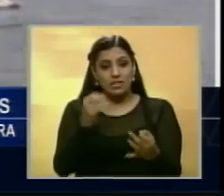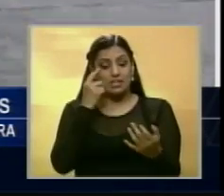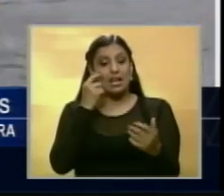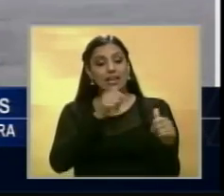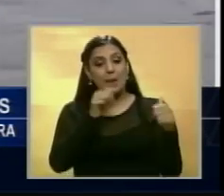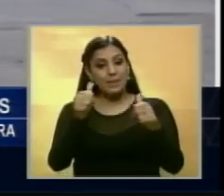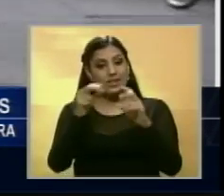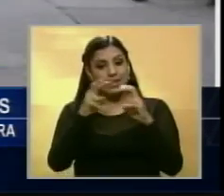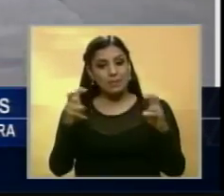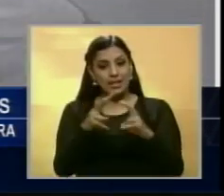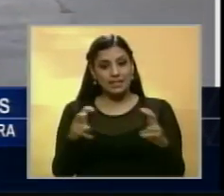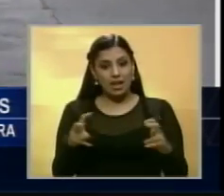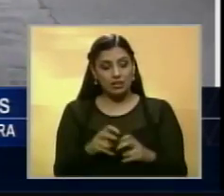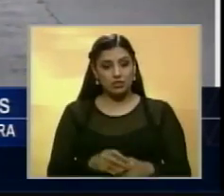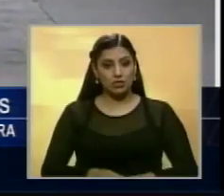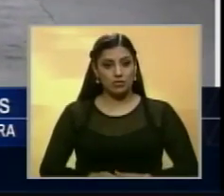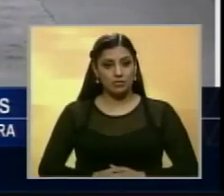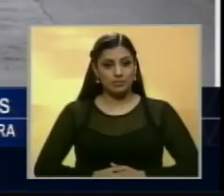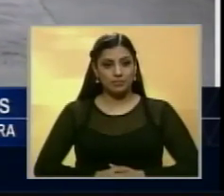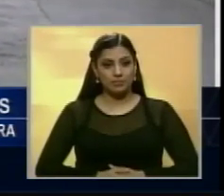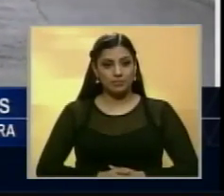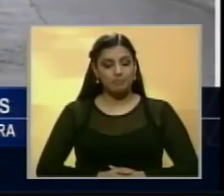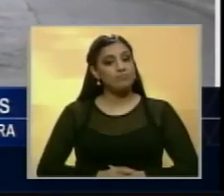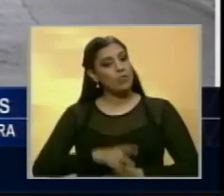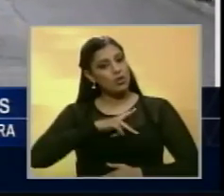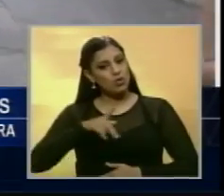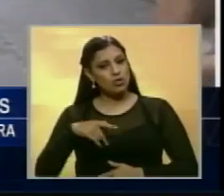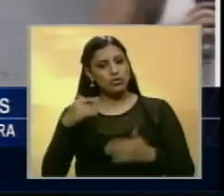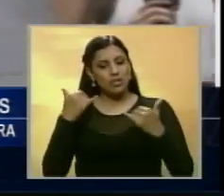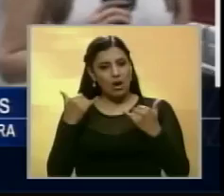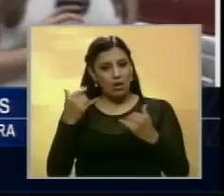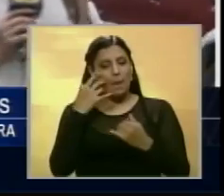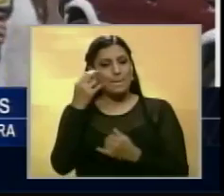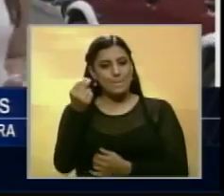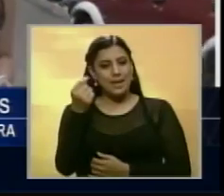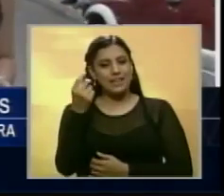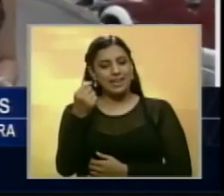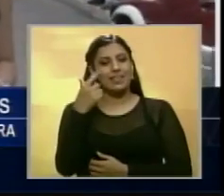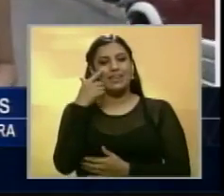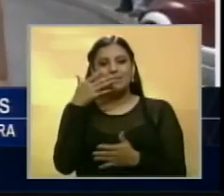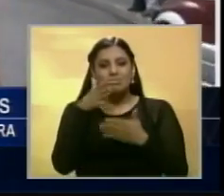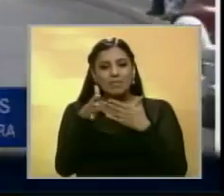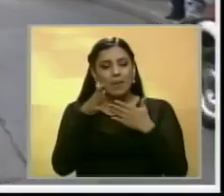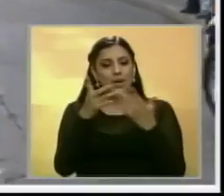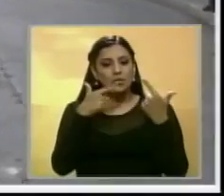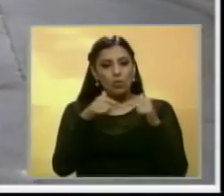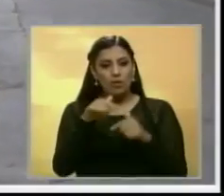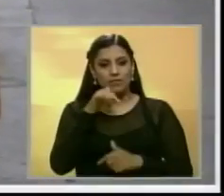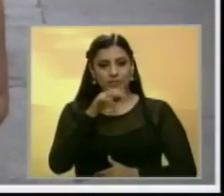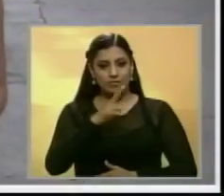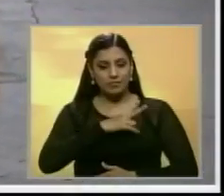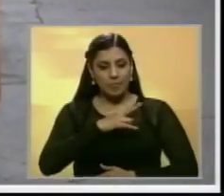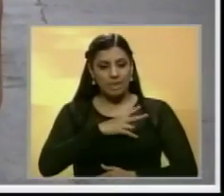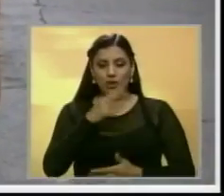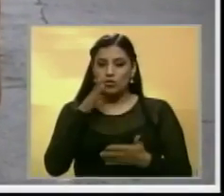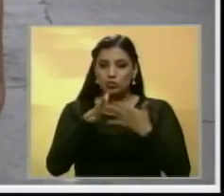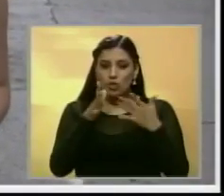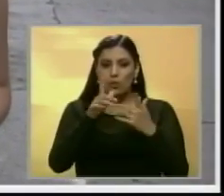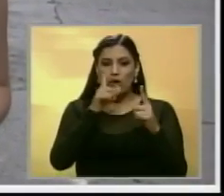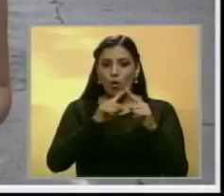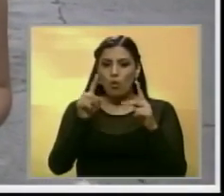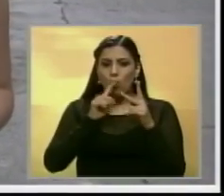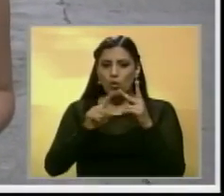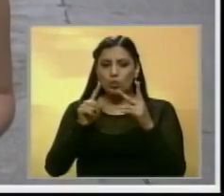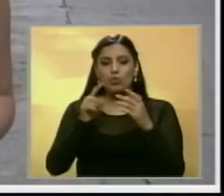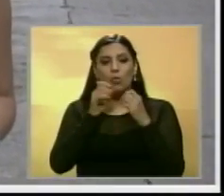e iniciar las investigaciones de este hecho. Nosotros vamos a estar bien pendientes de llevarles los detalles en la emisión estelar sobre este y otros